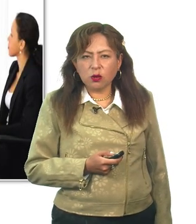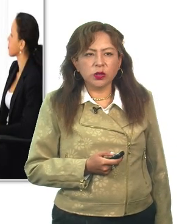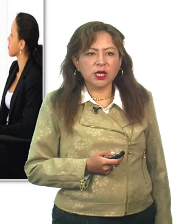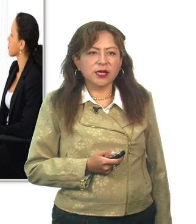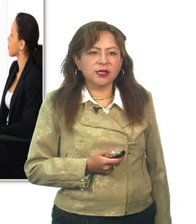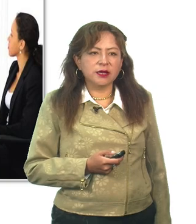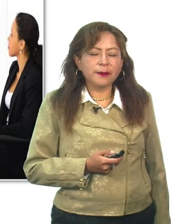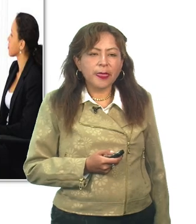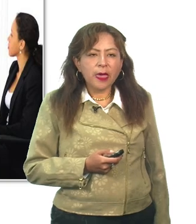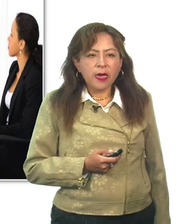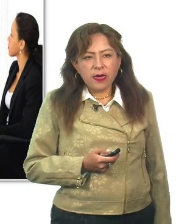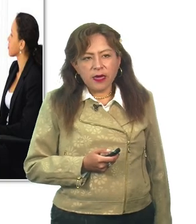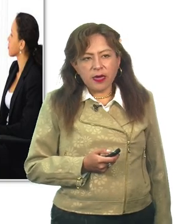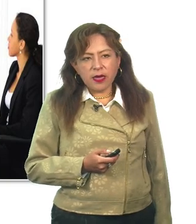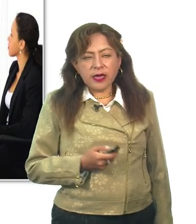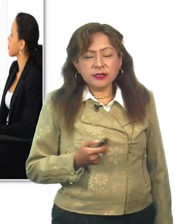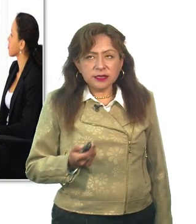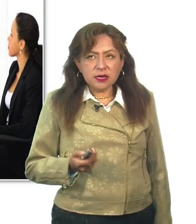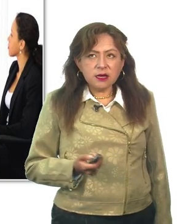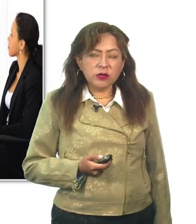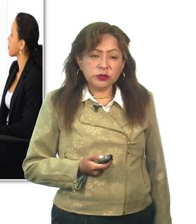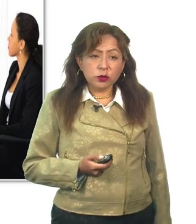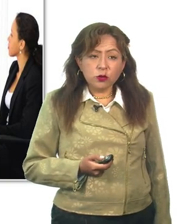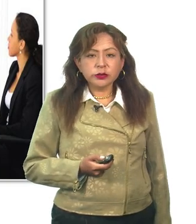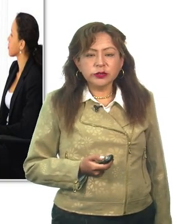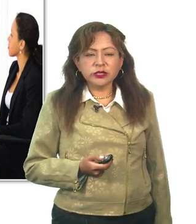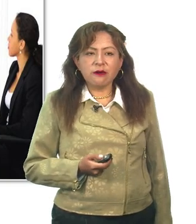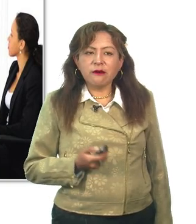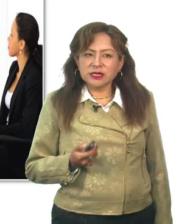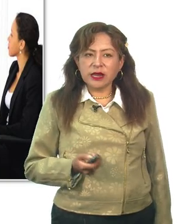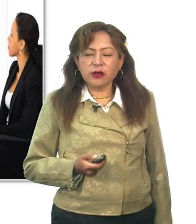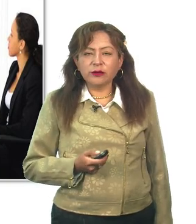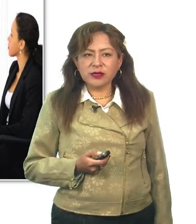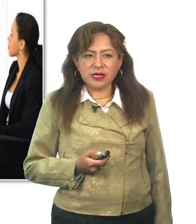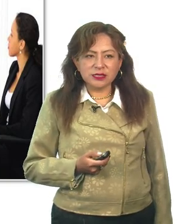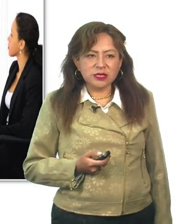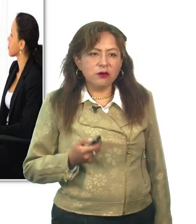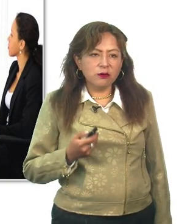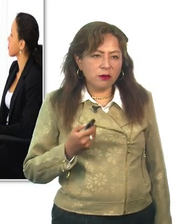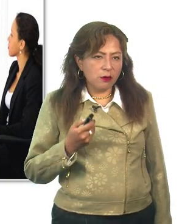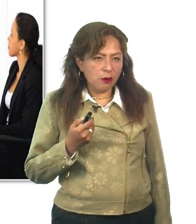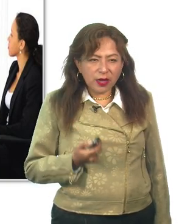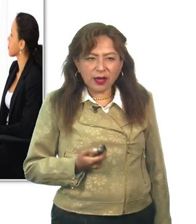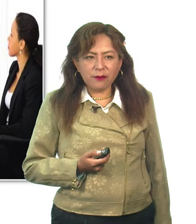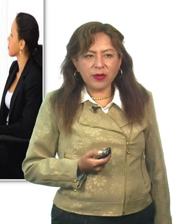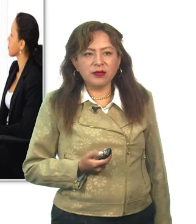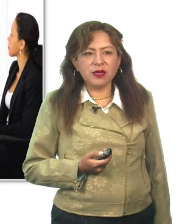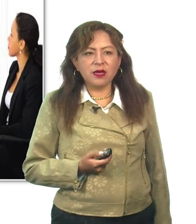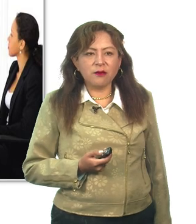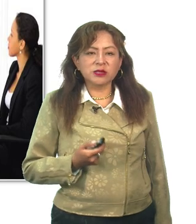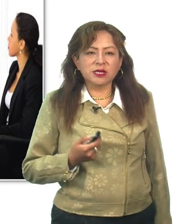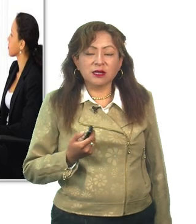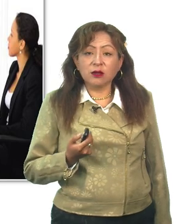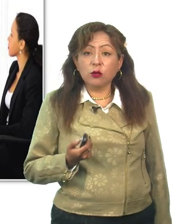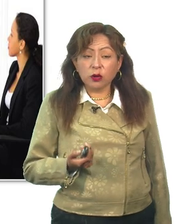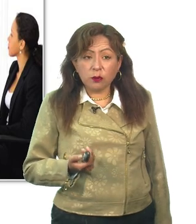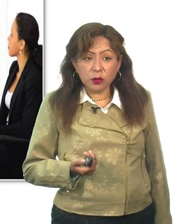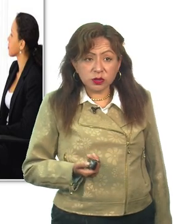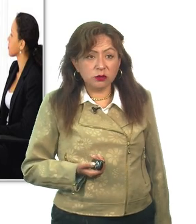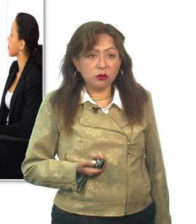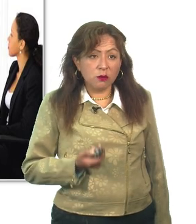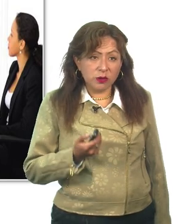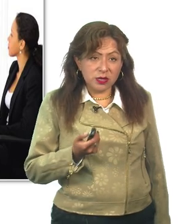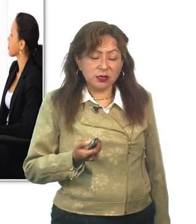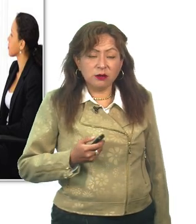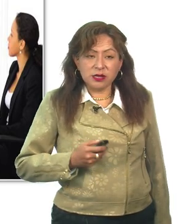intención comunicativa. En sí, nuestro curso se va a basar en una intención. Lógicamente, vamos a tener un